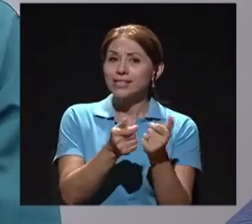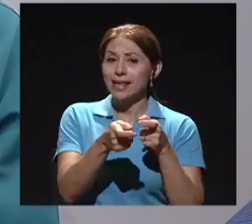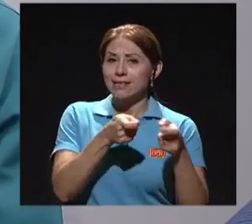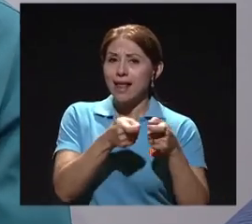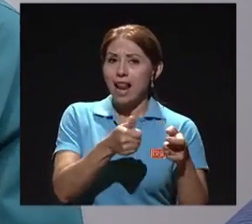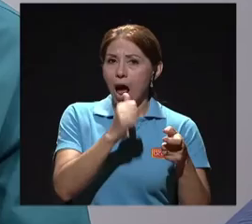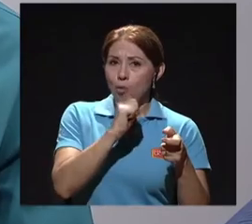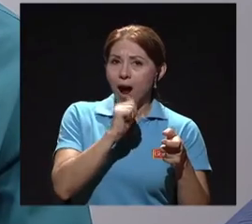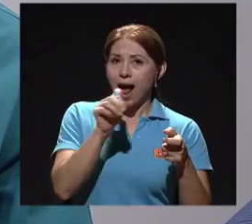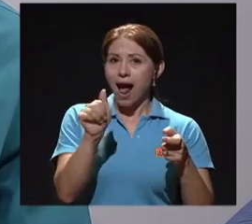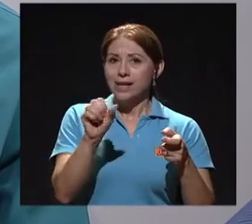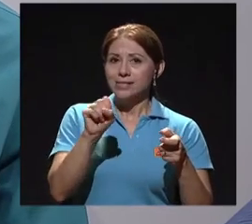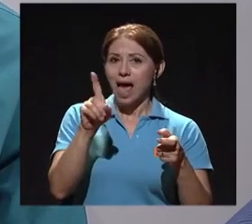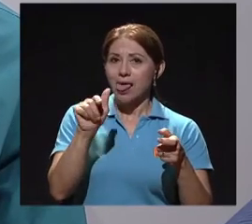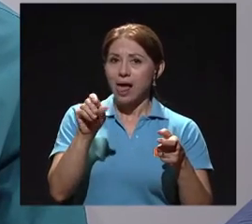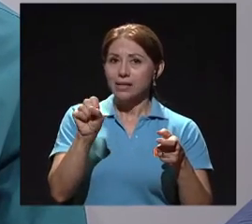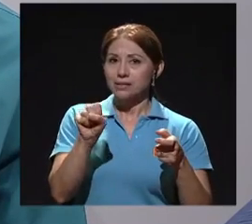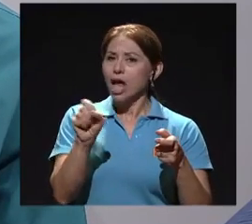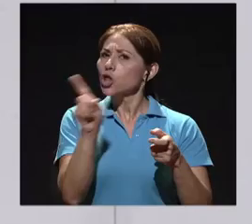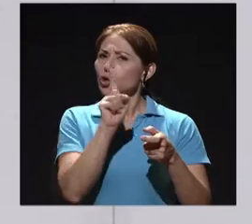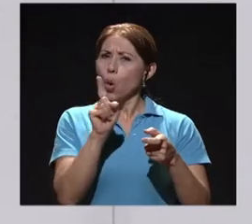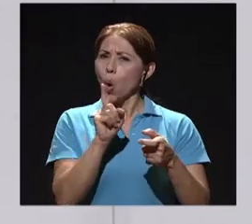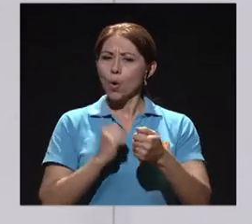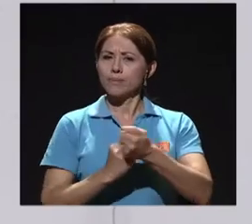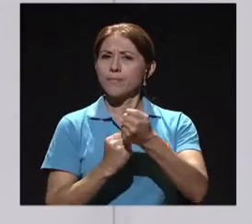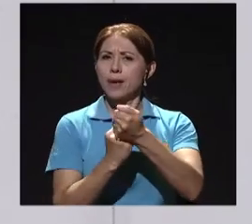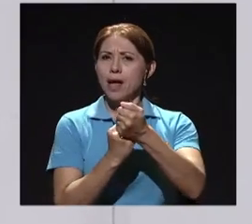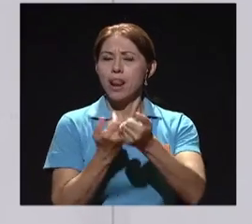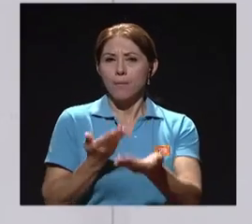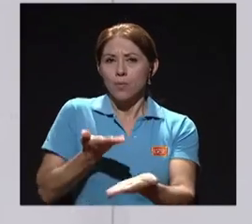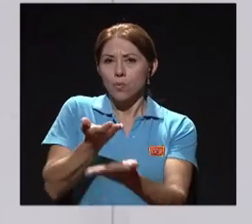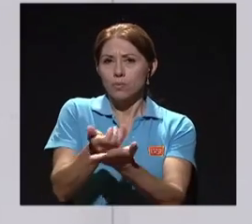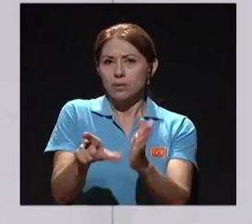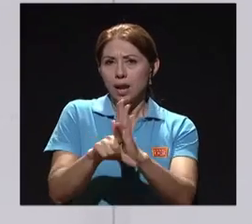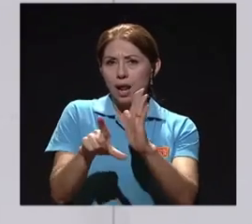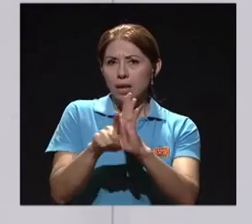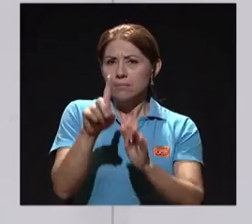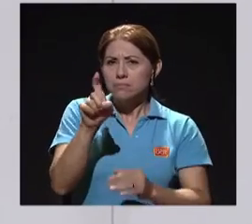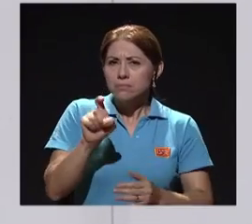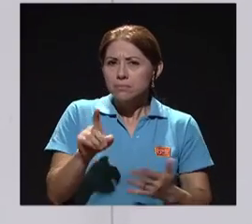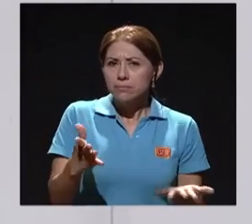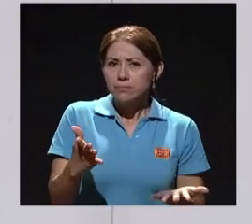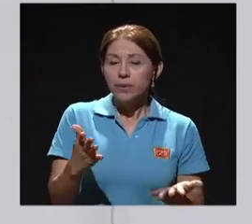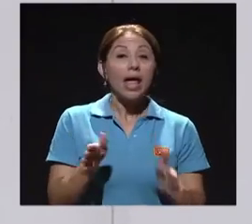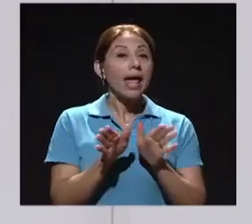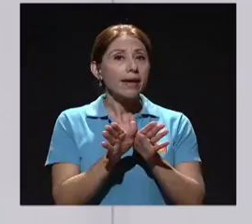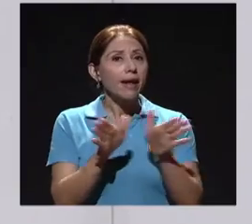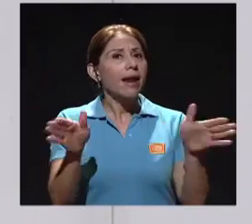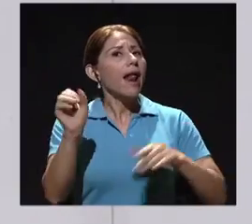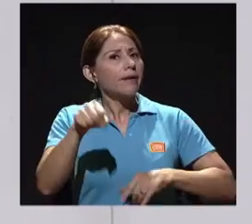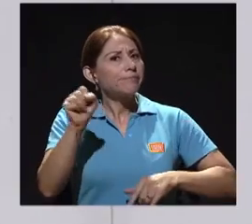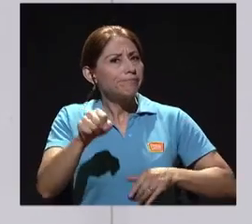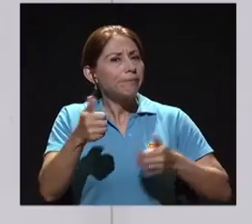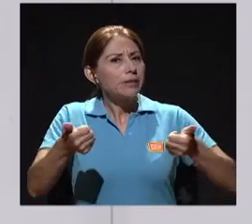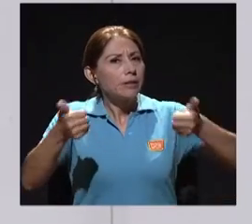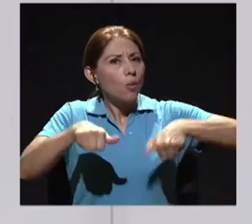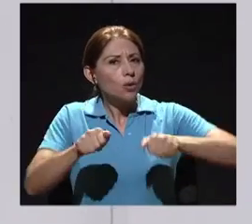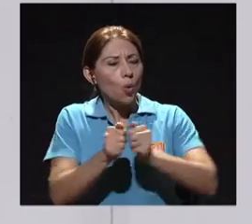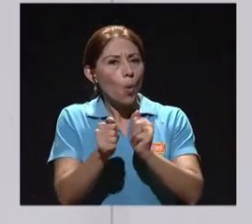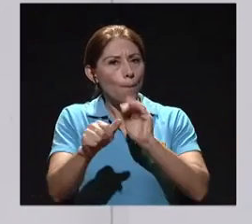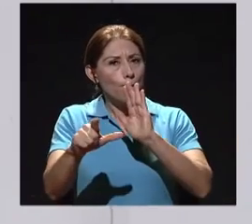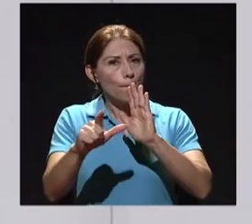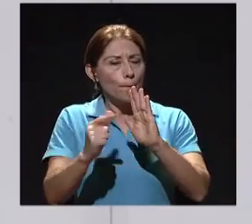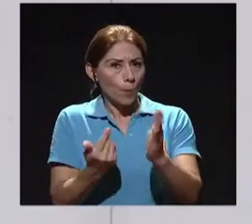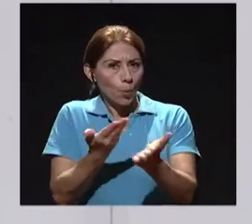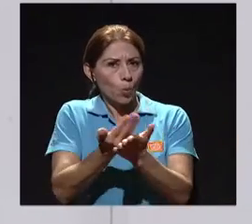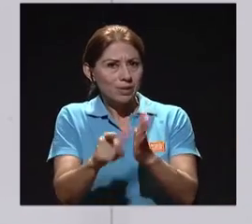basadas que no estaban a favor de la propuesta de ley tenemos en general están de acuerdo con la propuesta de